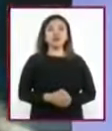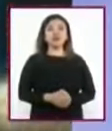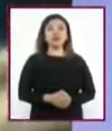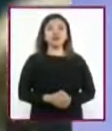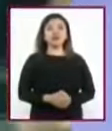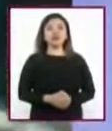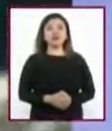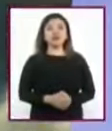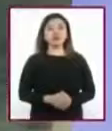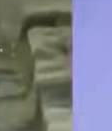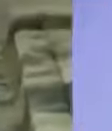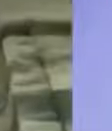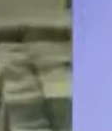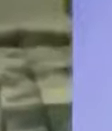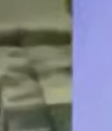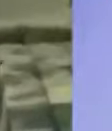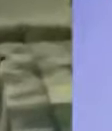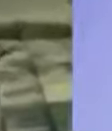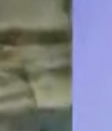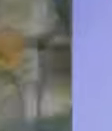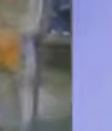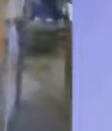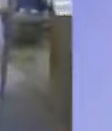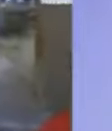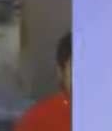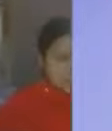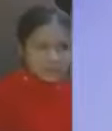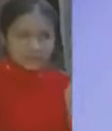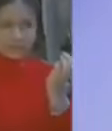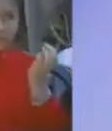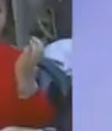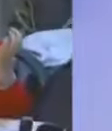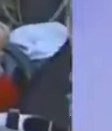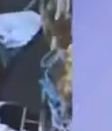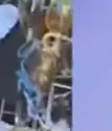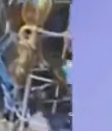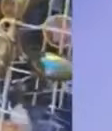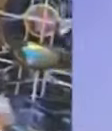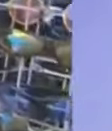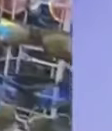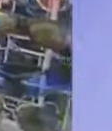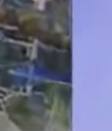Mire. No le engaño, mire. Ahí está la orilla.